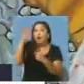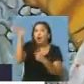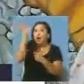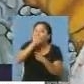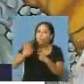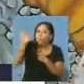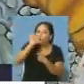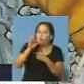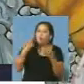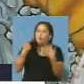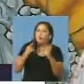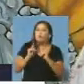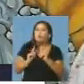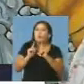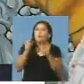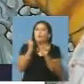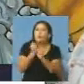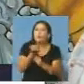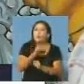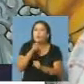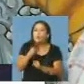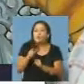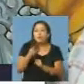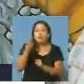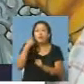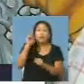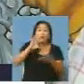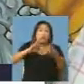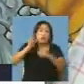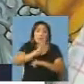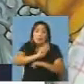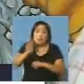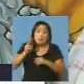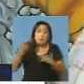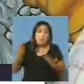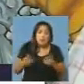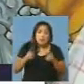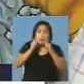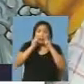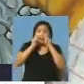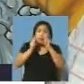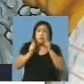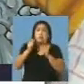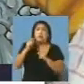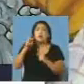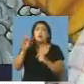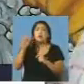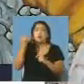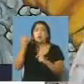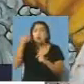postura, hacia dónde estamos trabajando, visiones. Se habló de la visita del ministro